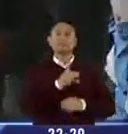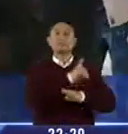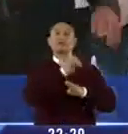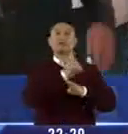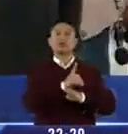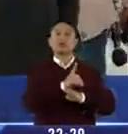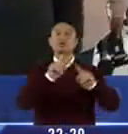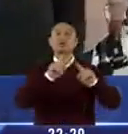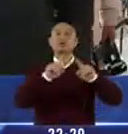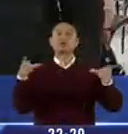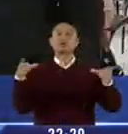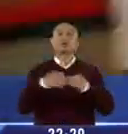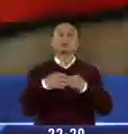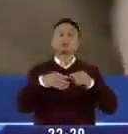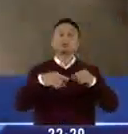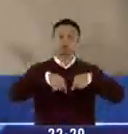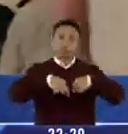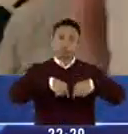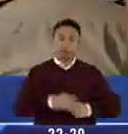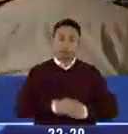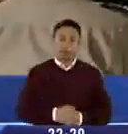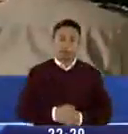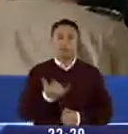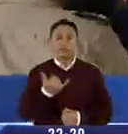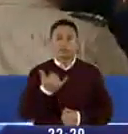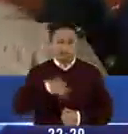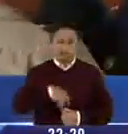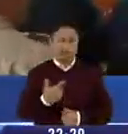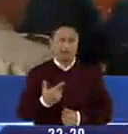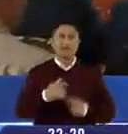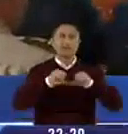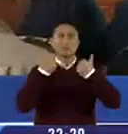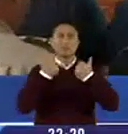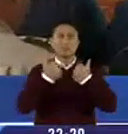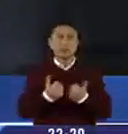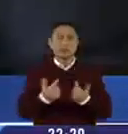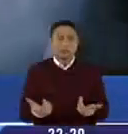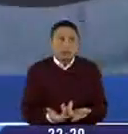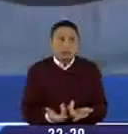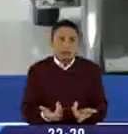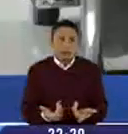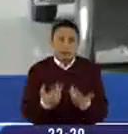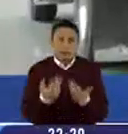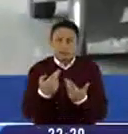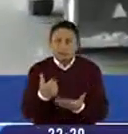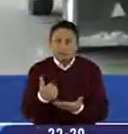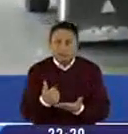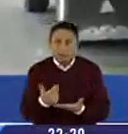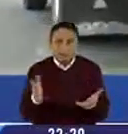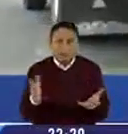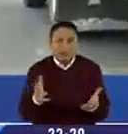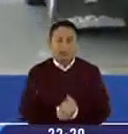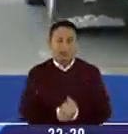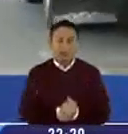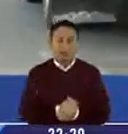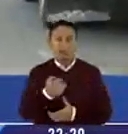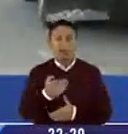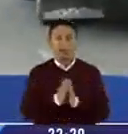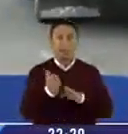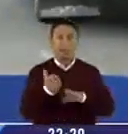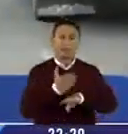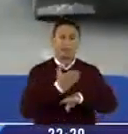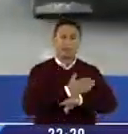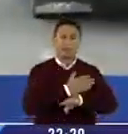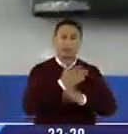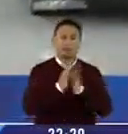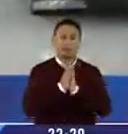distintas asociaciones de transporte dicen estar cansados de tantas asambleas en las que no han podido obtener respuestas concretas sobre los pedidos que desde hace algunos